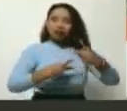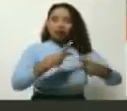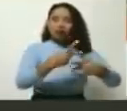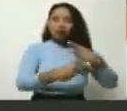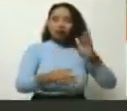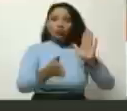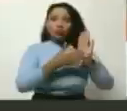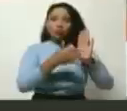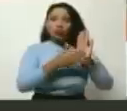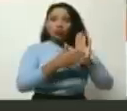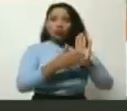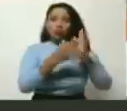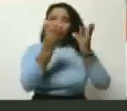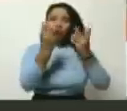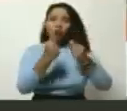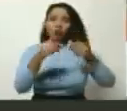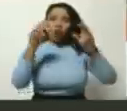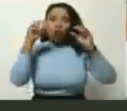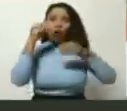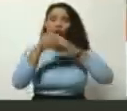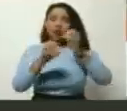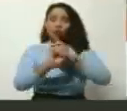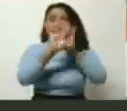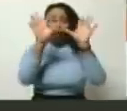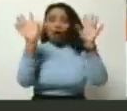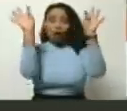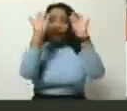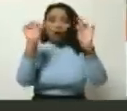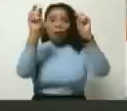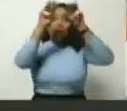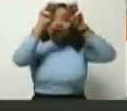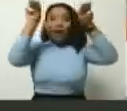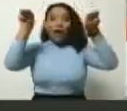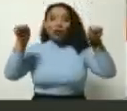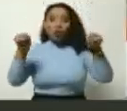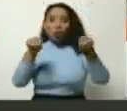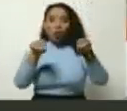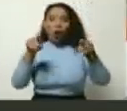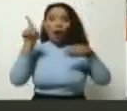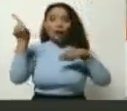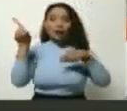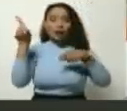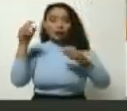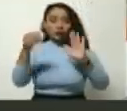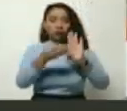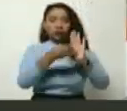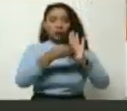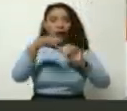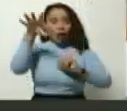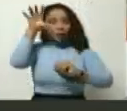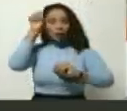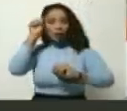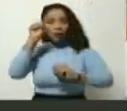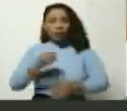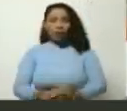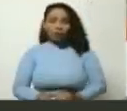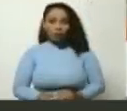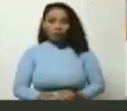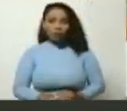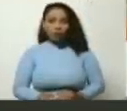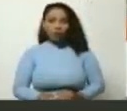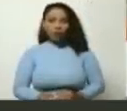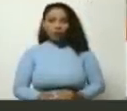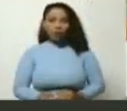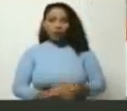contemplado en el punto denominado método, contenido en el memorando de entendimiento. En